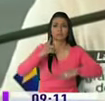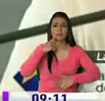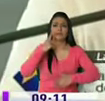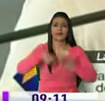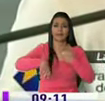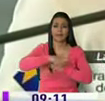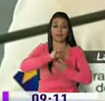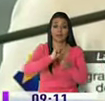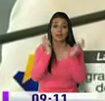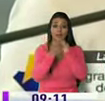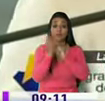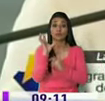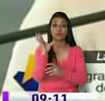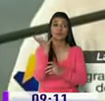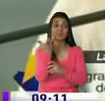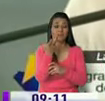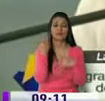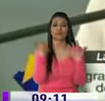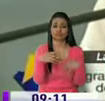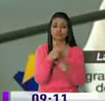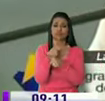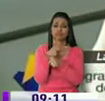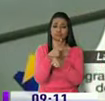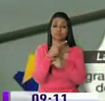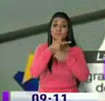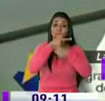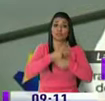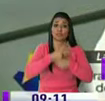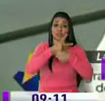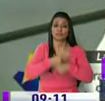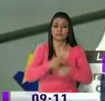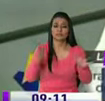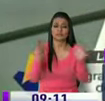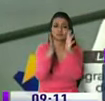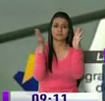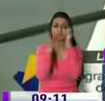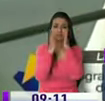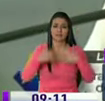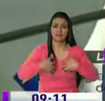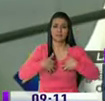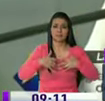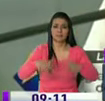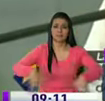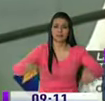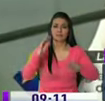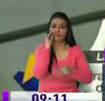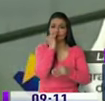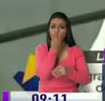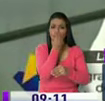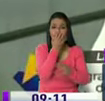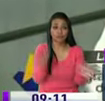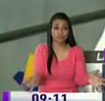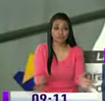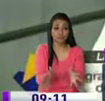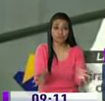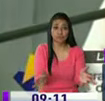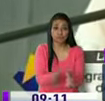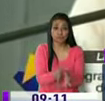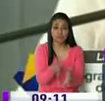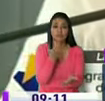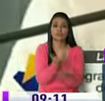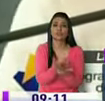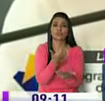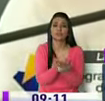al cambio climático, a la protección de la diversidad, la conservación de los bosques, promoviendo la